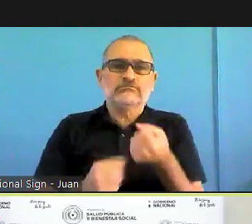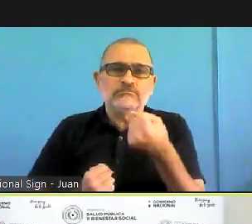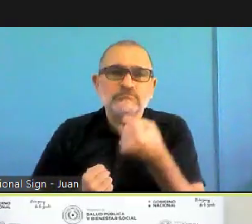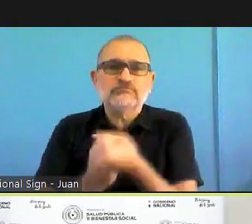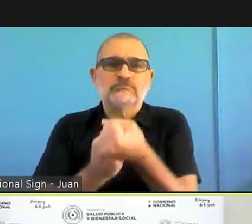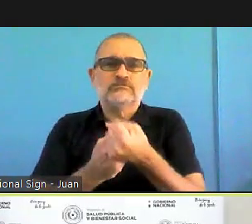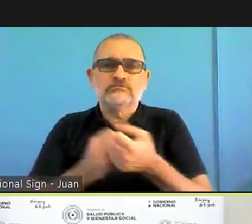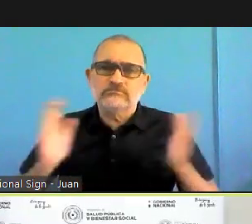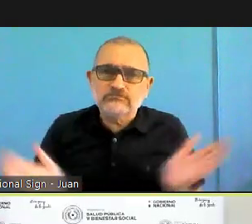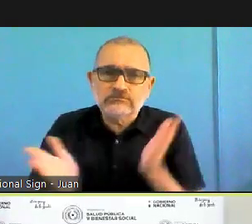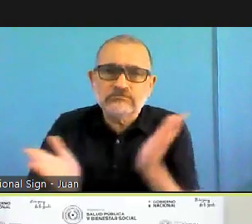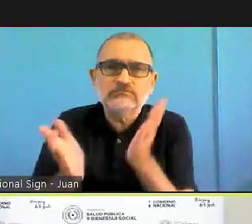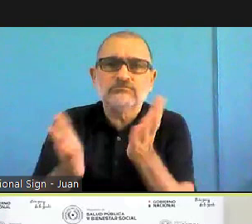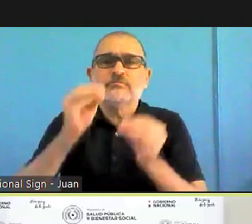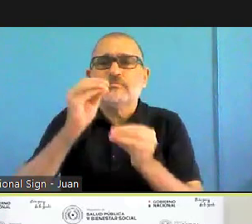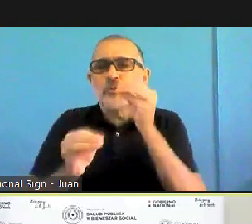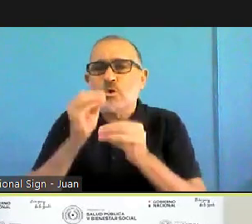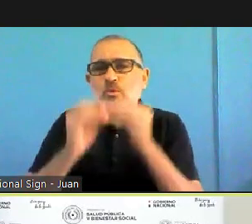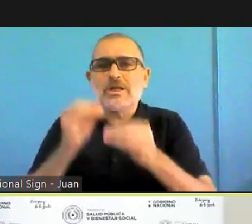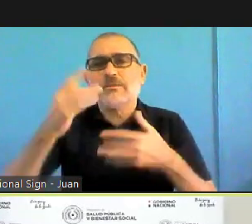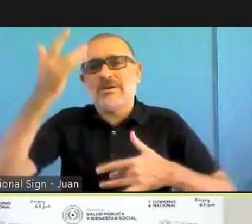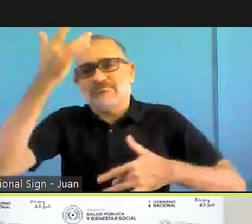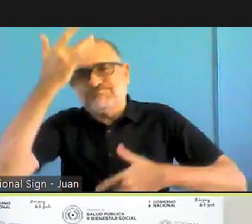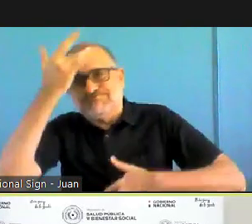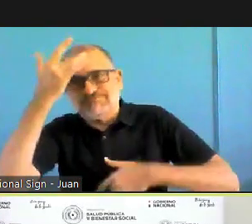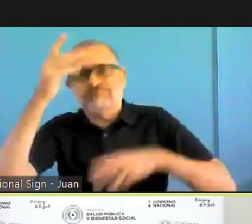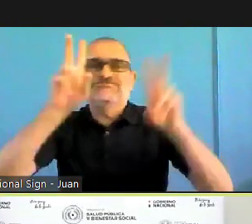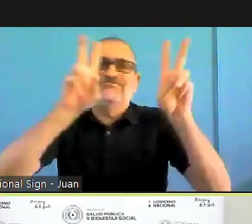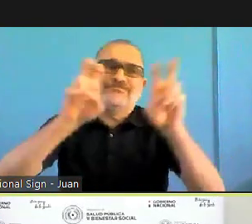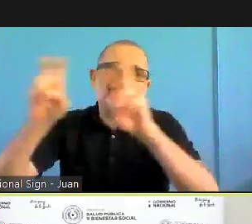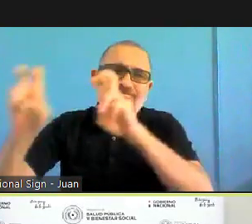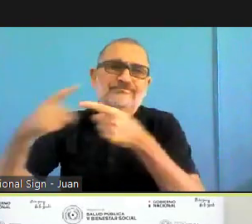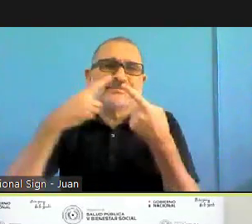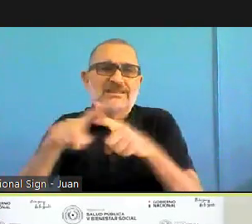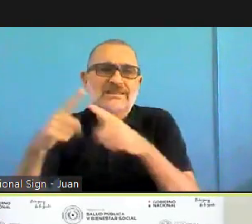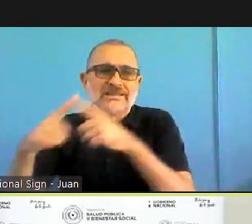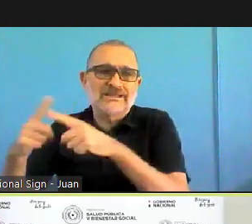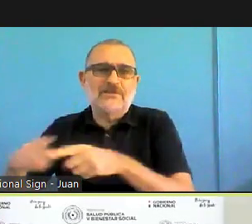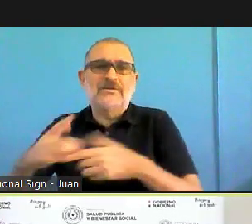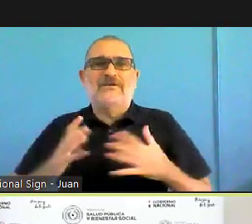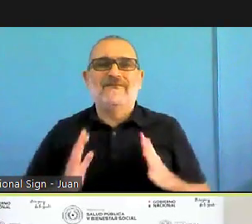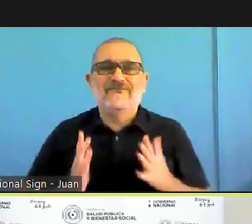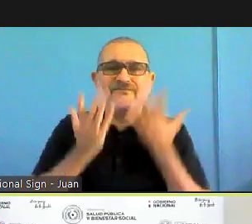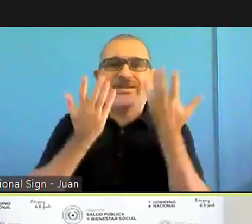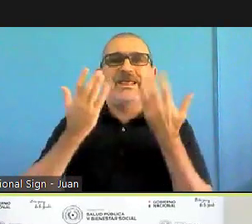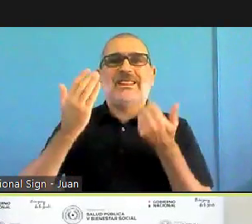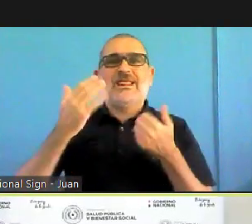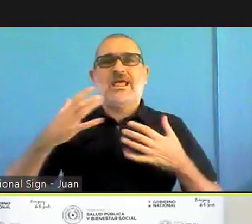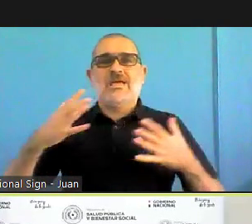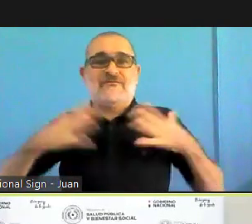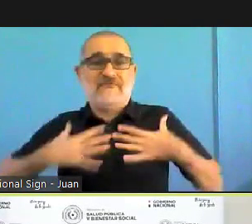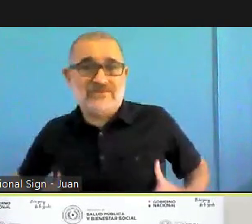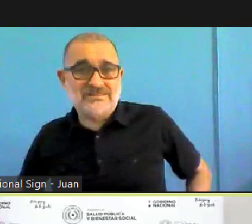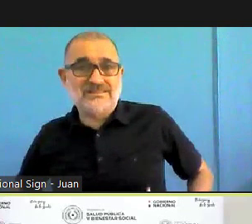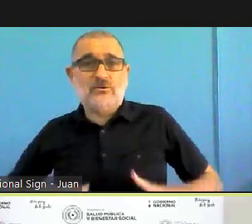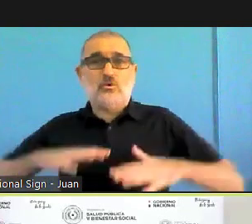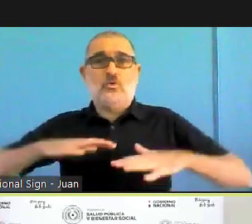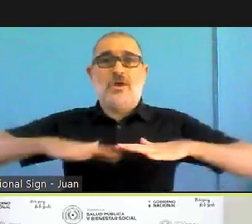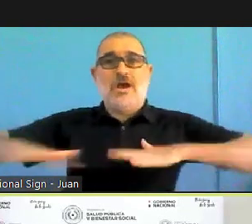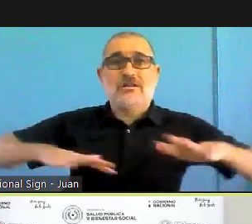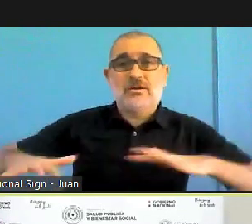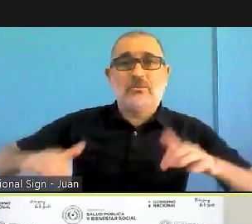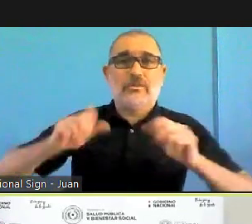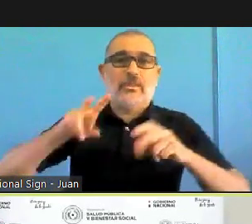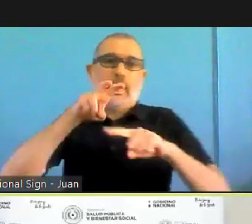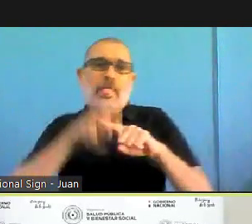de modelo de cuidados crónicos. Siguiente. Y esto, para ir cerrando, les comparto una experiencia muy interesante dentro de la